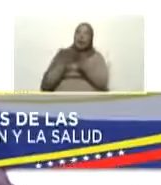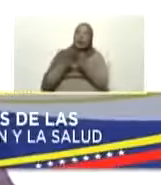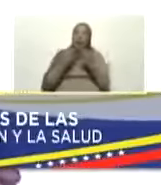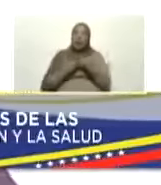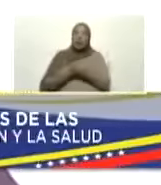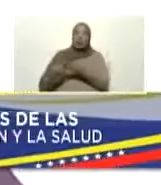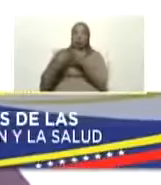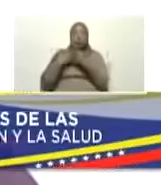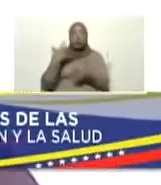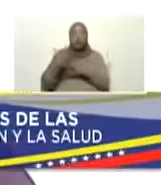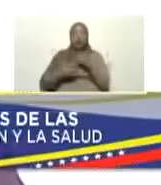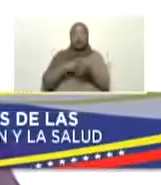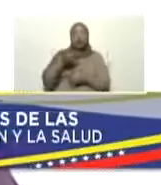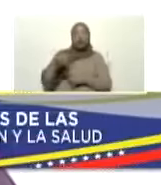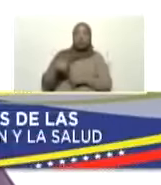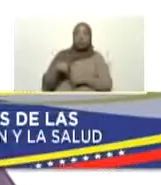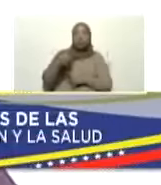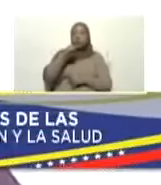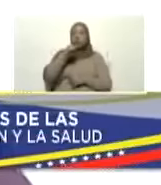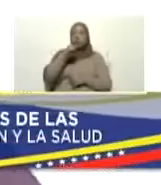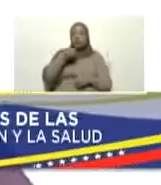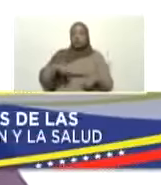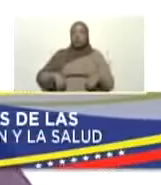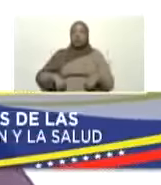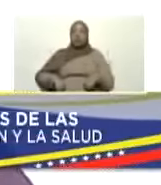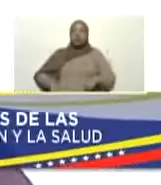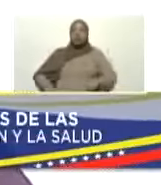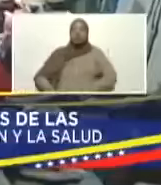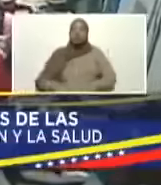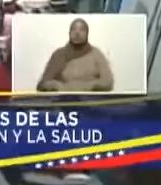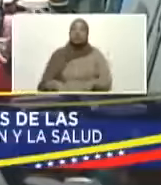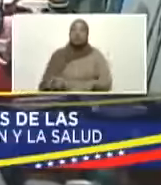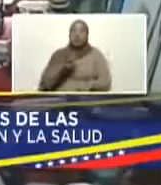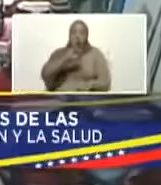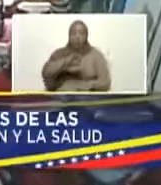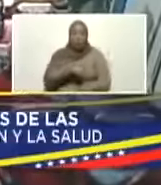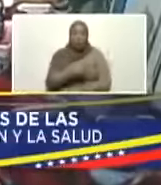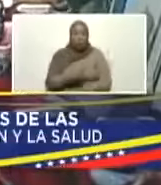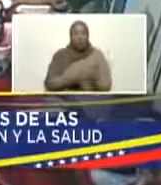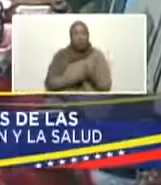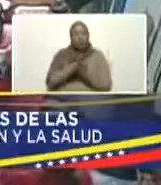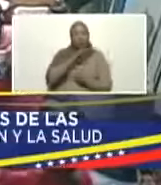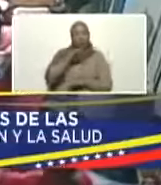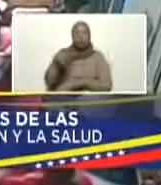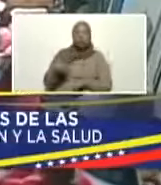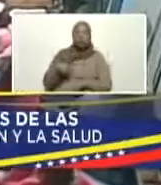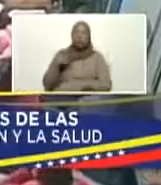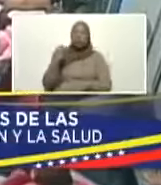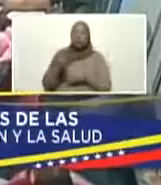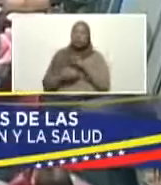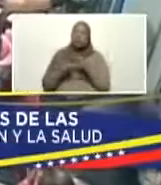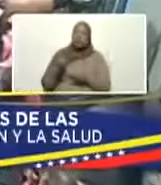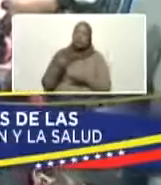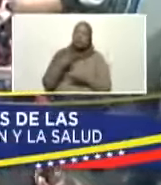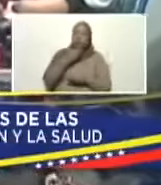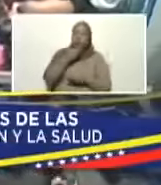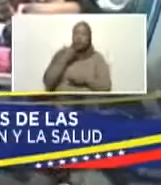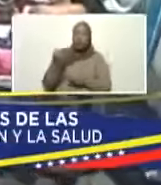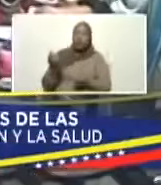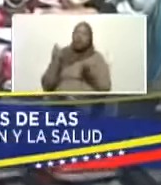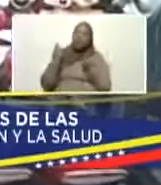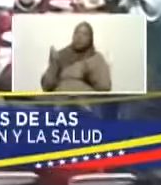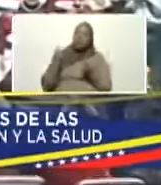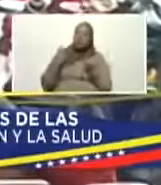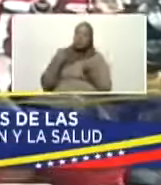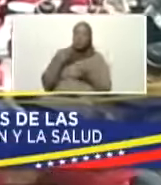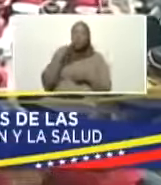En tiempos de pandemia, en tiempos de adversidades, y esta universidad avanzando y creándose para la formación